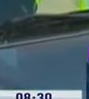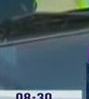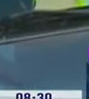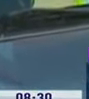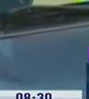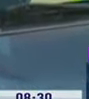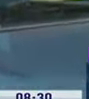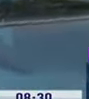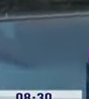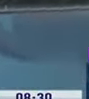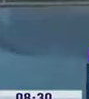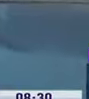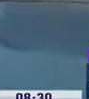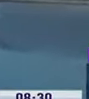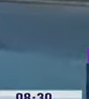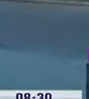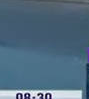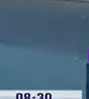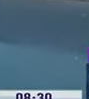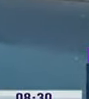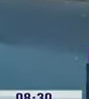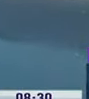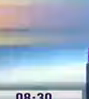mismo. Se ha oxidado el cigüeñal.